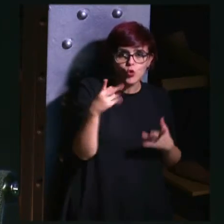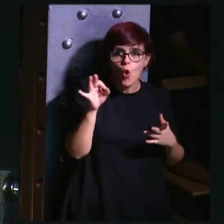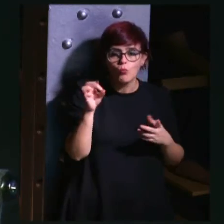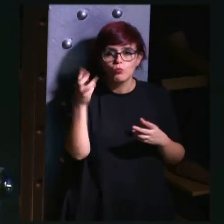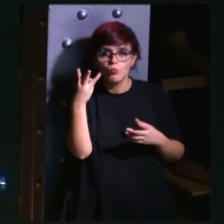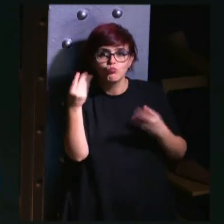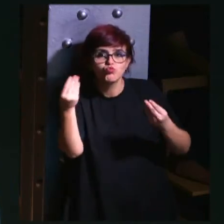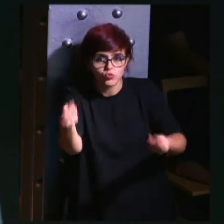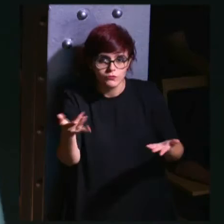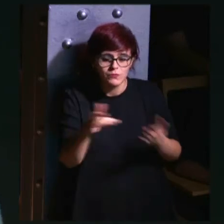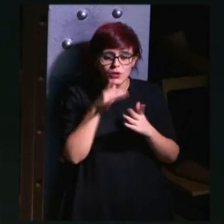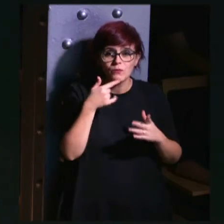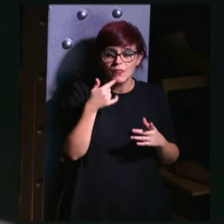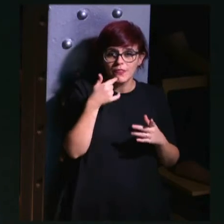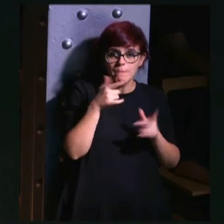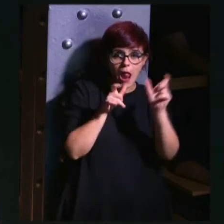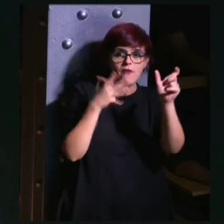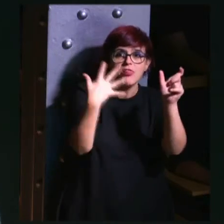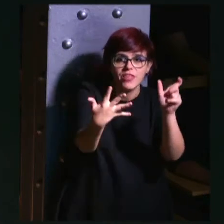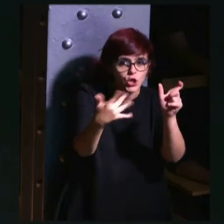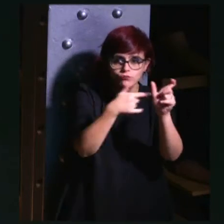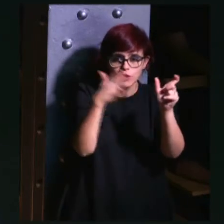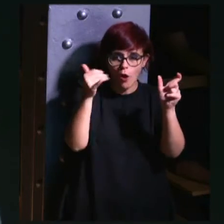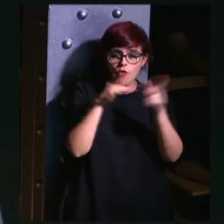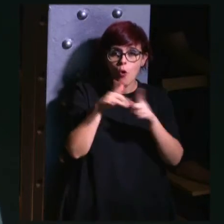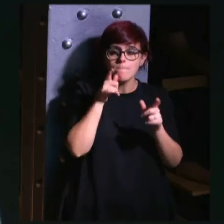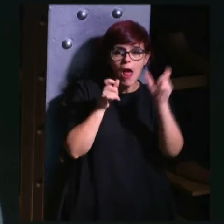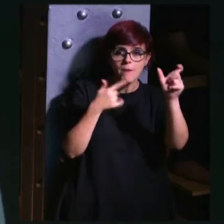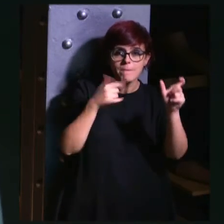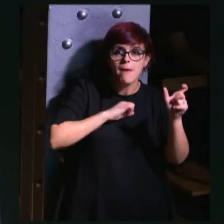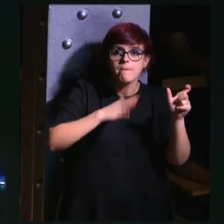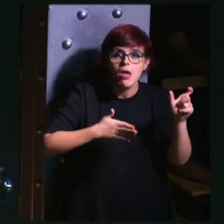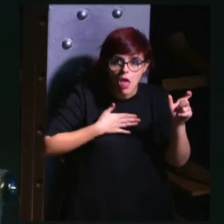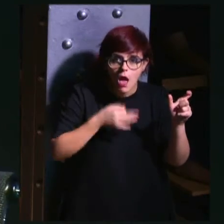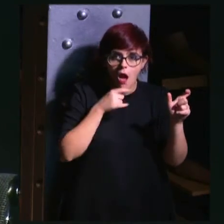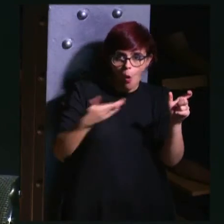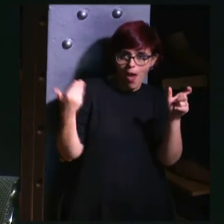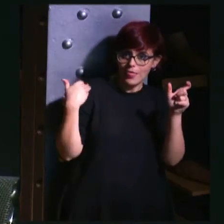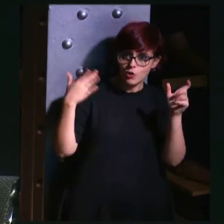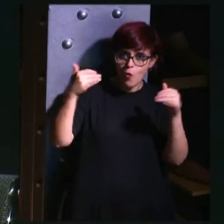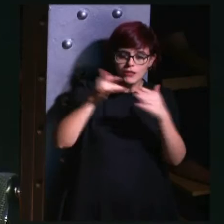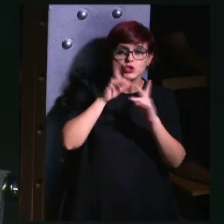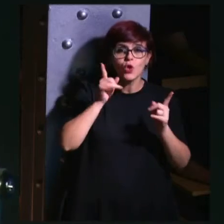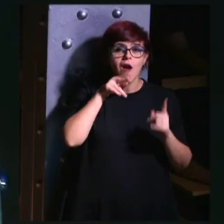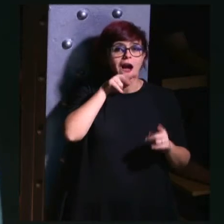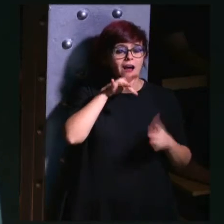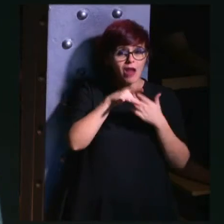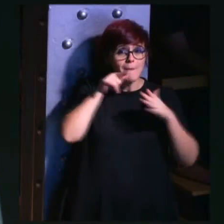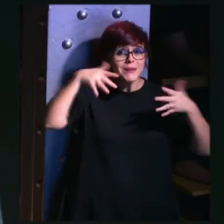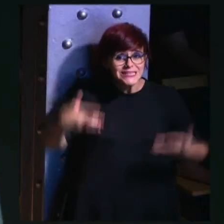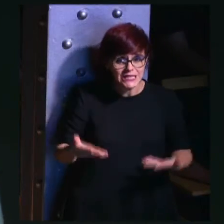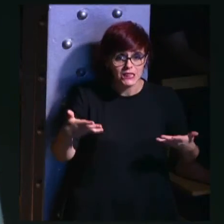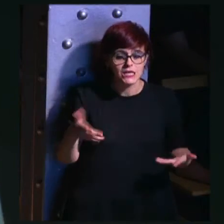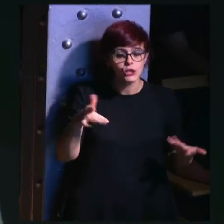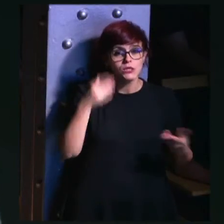una palabra para definirlos. No tienen una palabra para decir mañana ni ayer, solo hablan en presente, ¿no? Y creo que de alguna